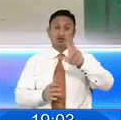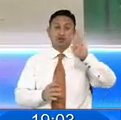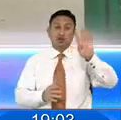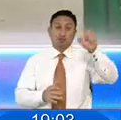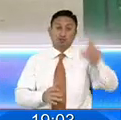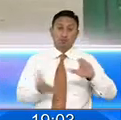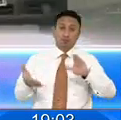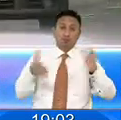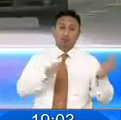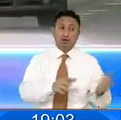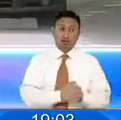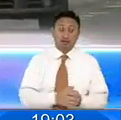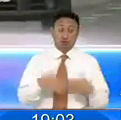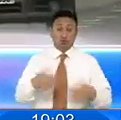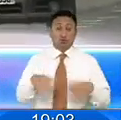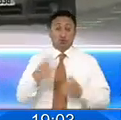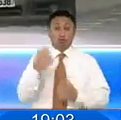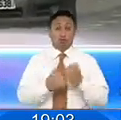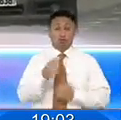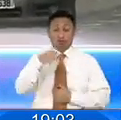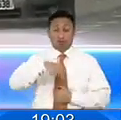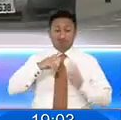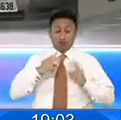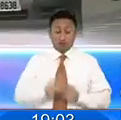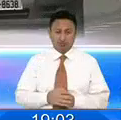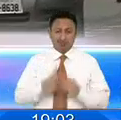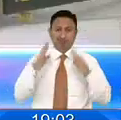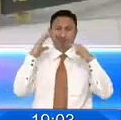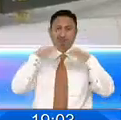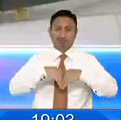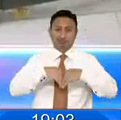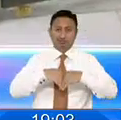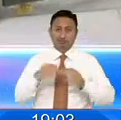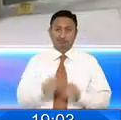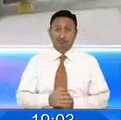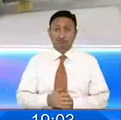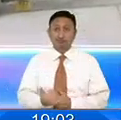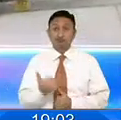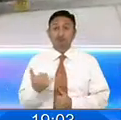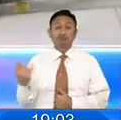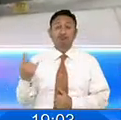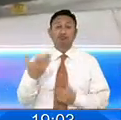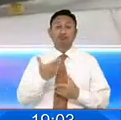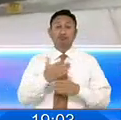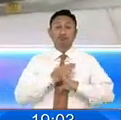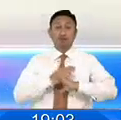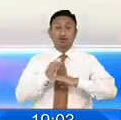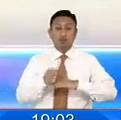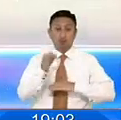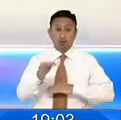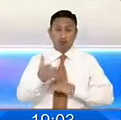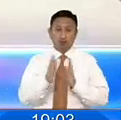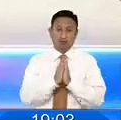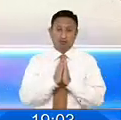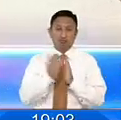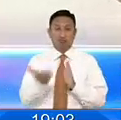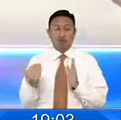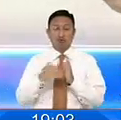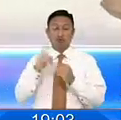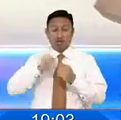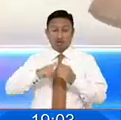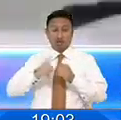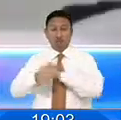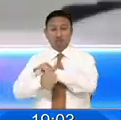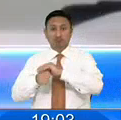el sistema de salud está colapsado. Ante el panorama, la Defensoría del Pueblo pide confinamiento para la capital. No